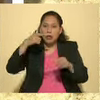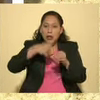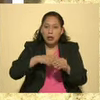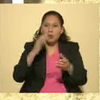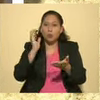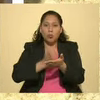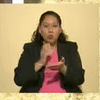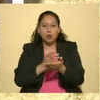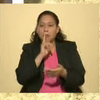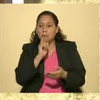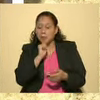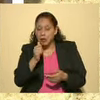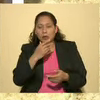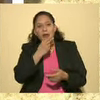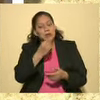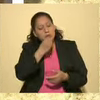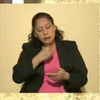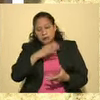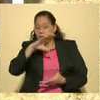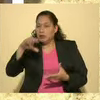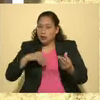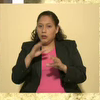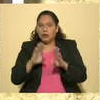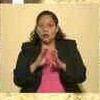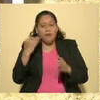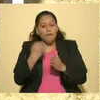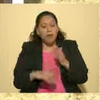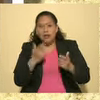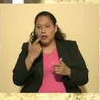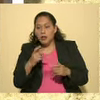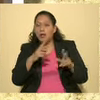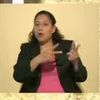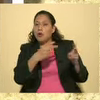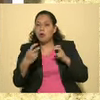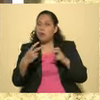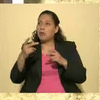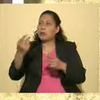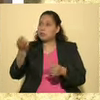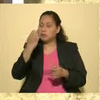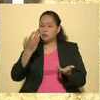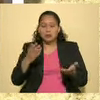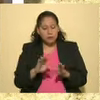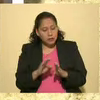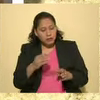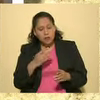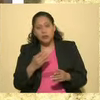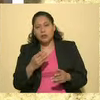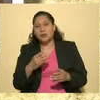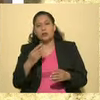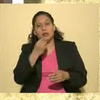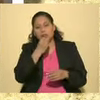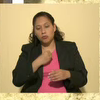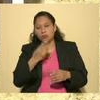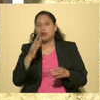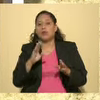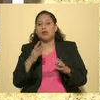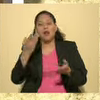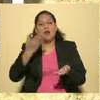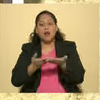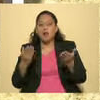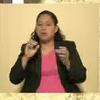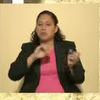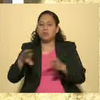nada, pues él trataba de compensar esa falta de dinero, ese robo que le hicieron, de una manera absoluta y total. Entonces se dedicaba